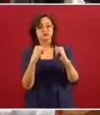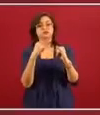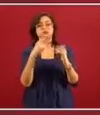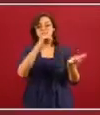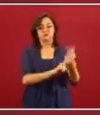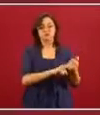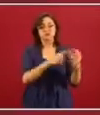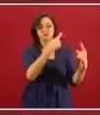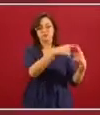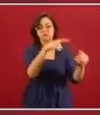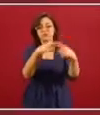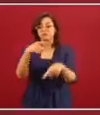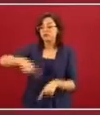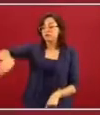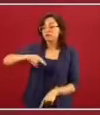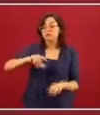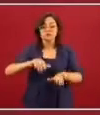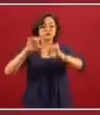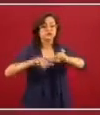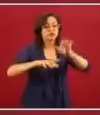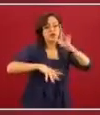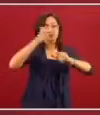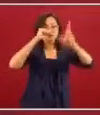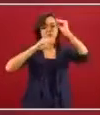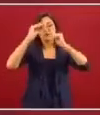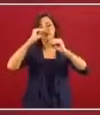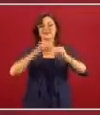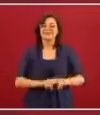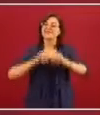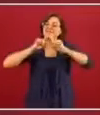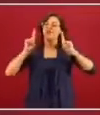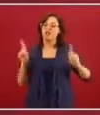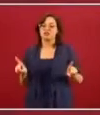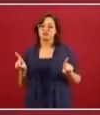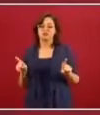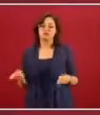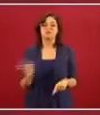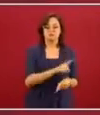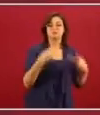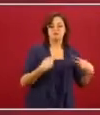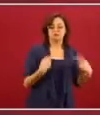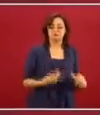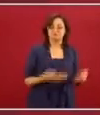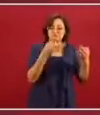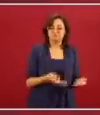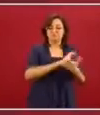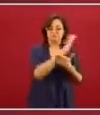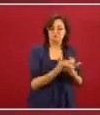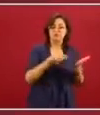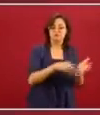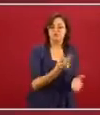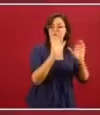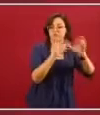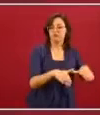a estas personas en formación son muy distintas a las que se tiene con una persona que es formalmente